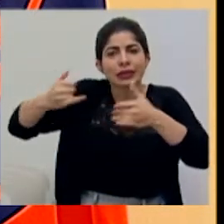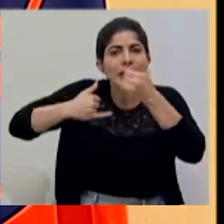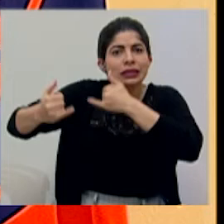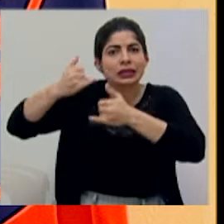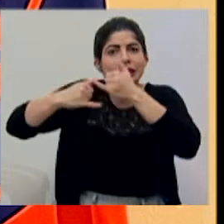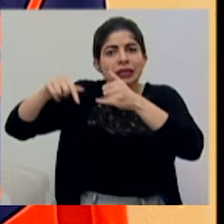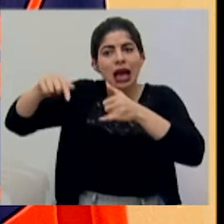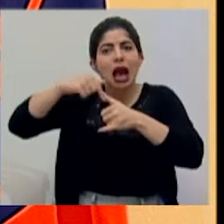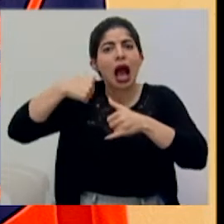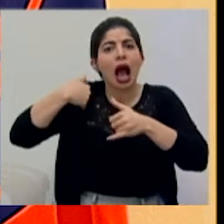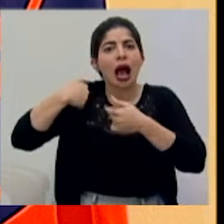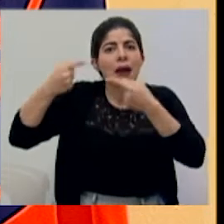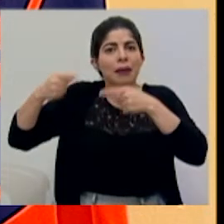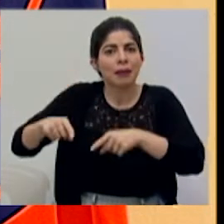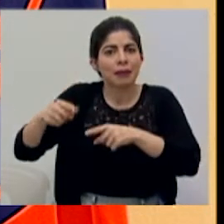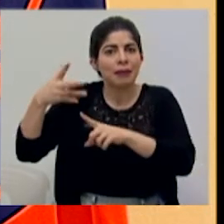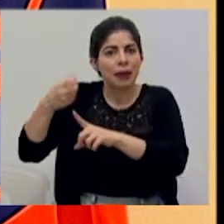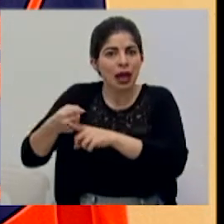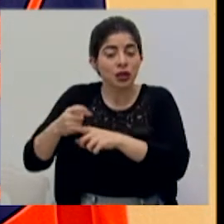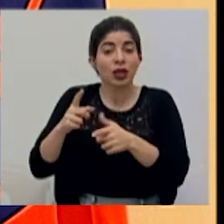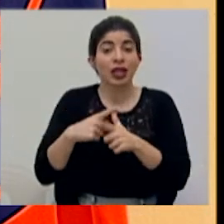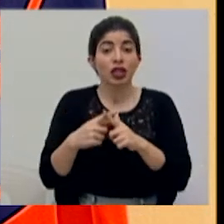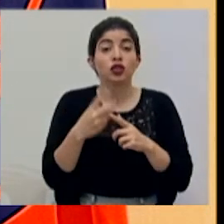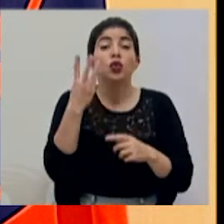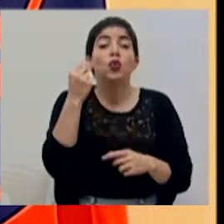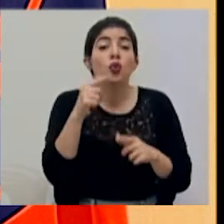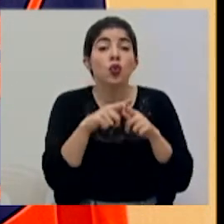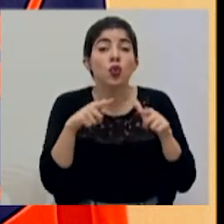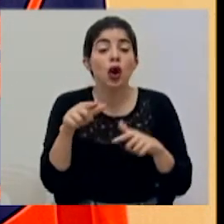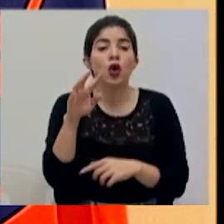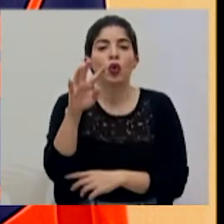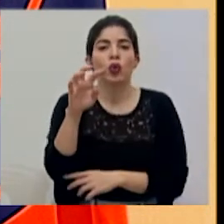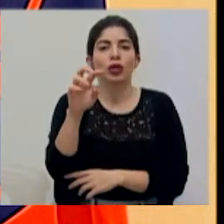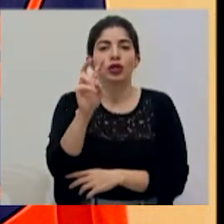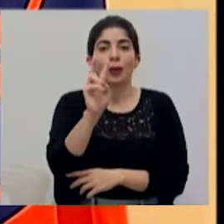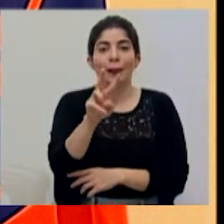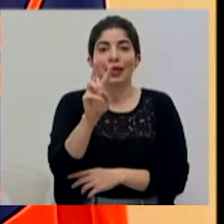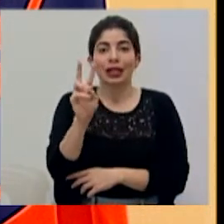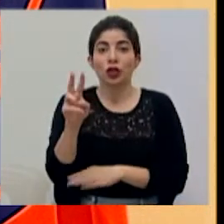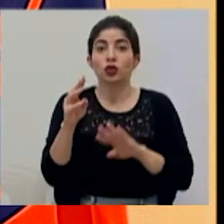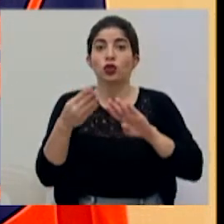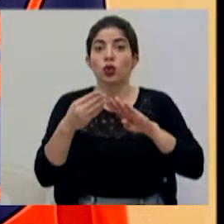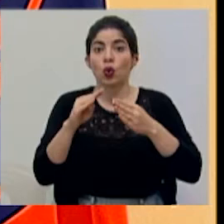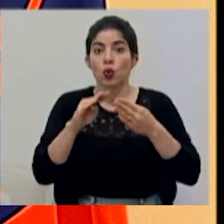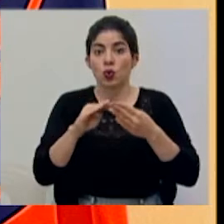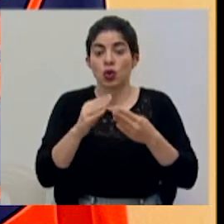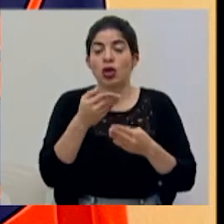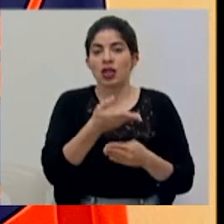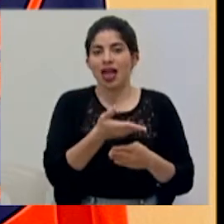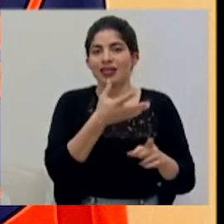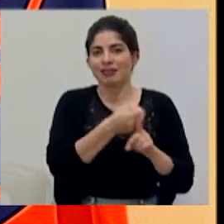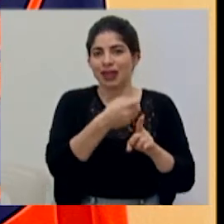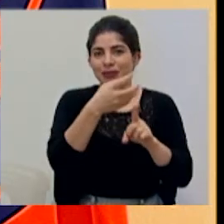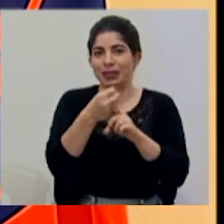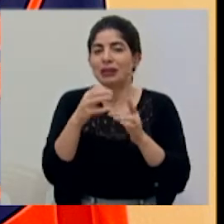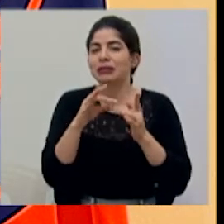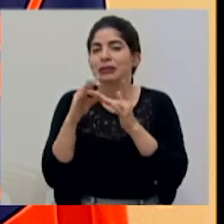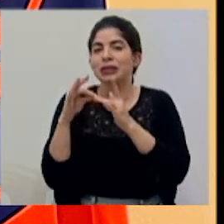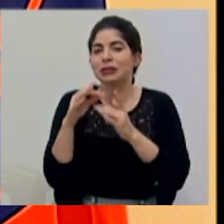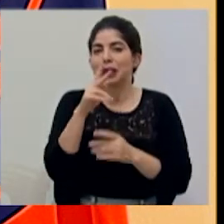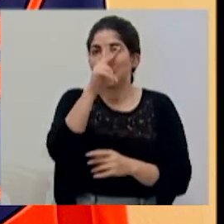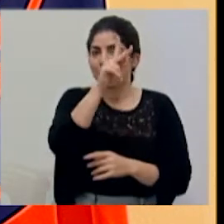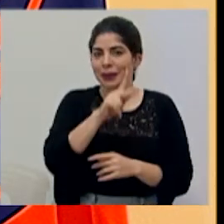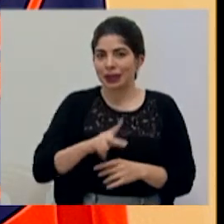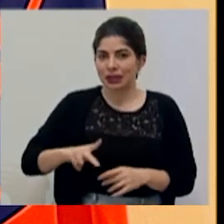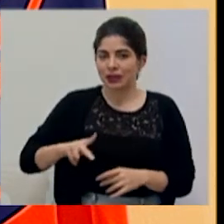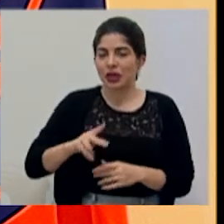presenta impactos. Entonces, hemos tenido impactos en 422 comunidades, sobre todo del litoral pacífico y algunas